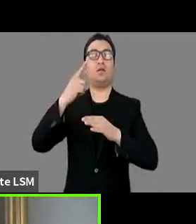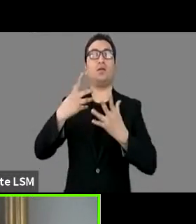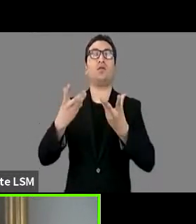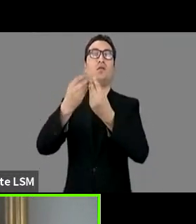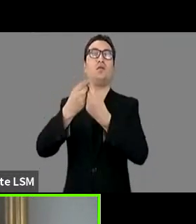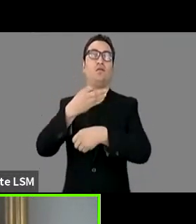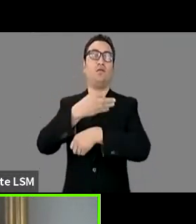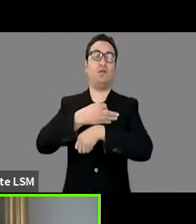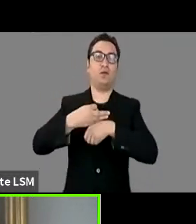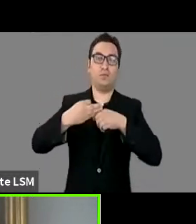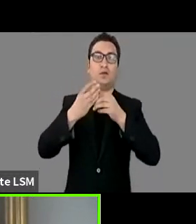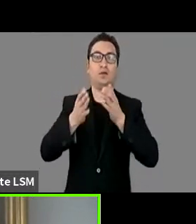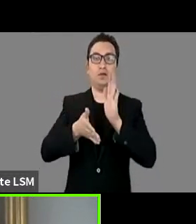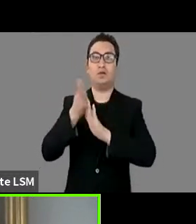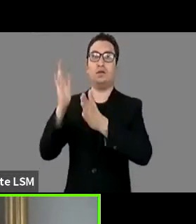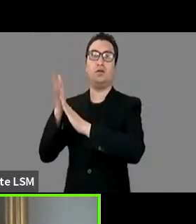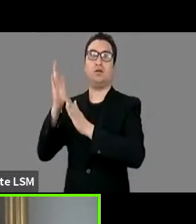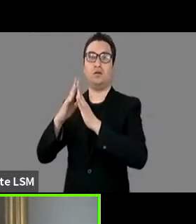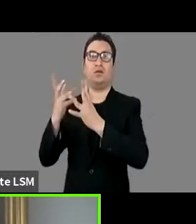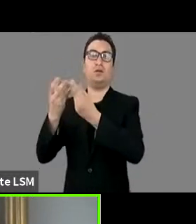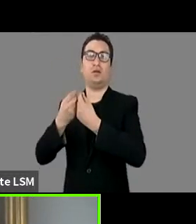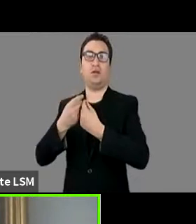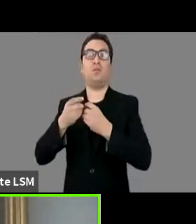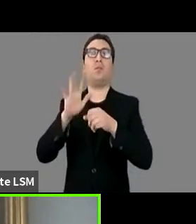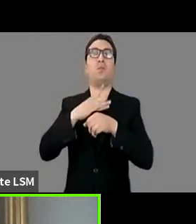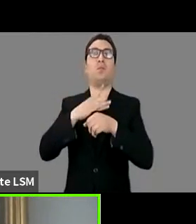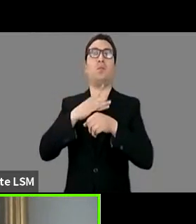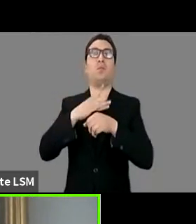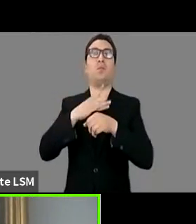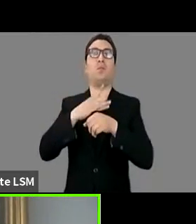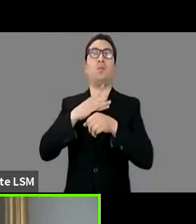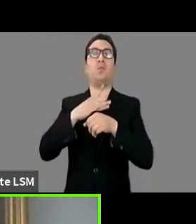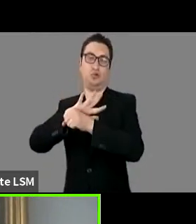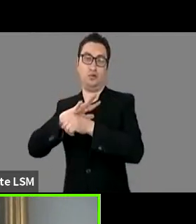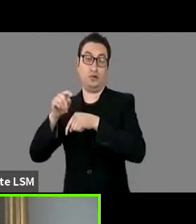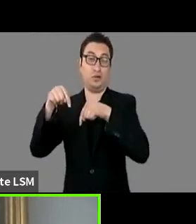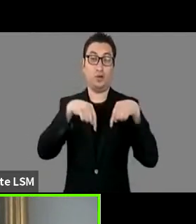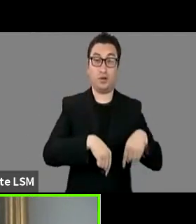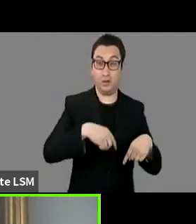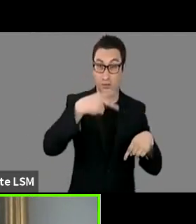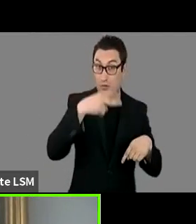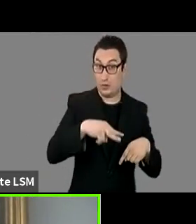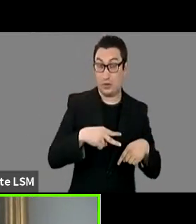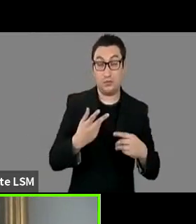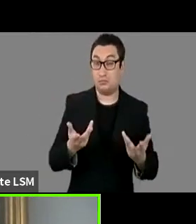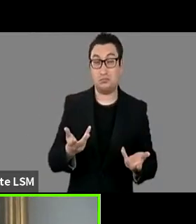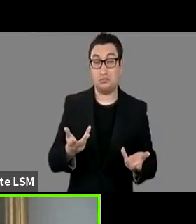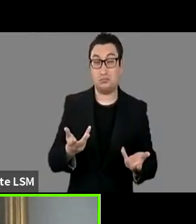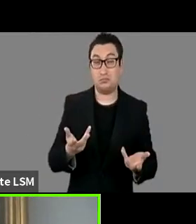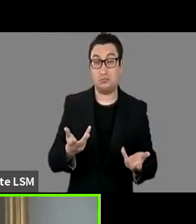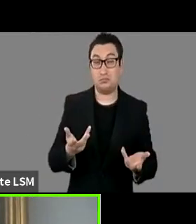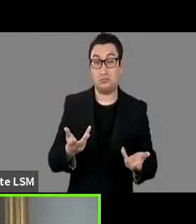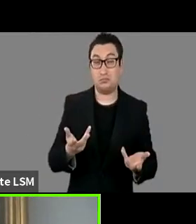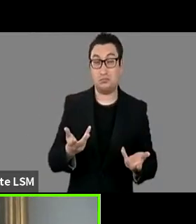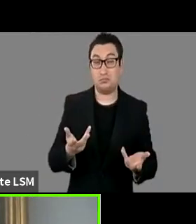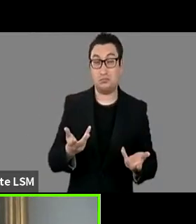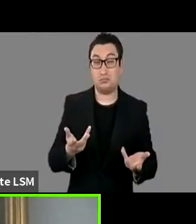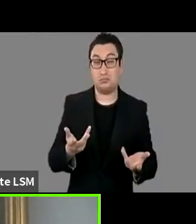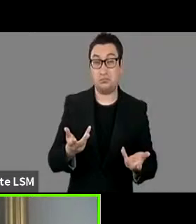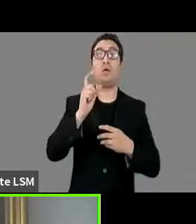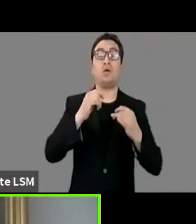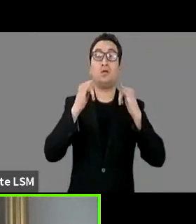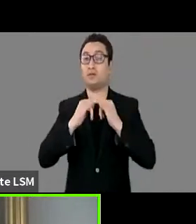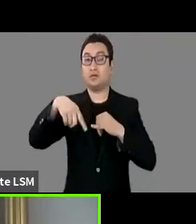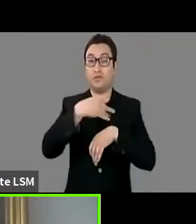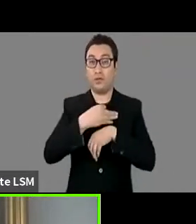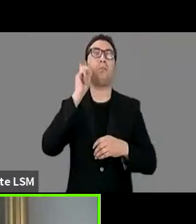está viendo las posibilidades de externar en caso de que tengan familia, sino mañana en el Senado se va a discutir una